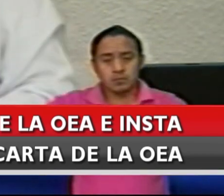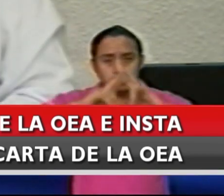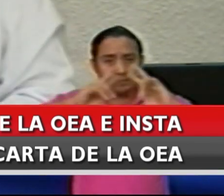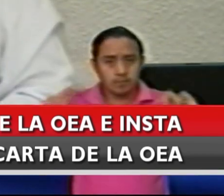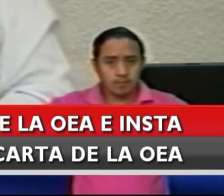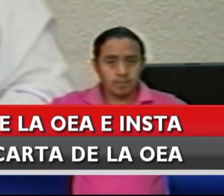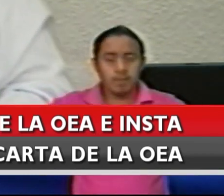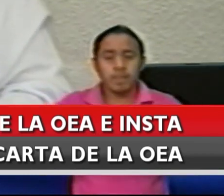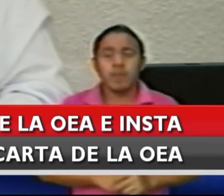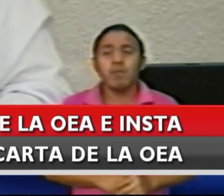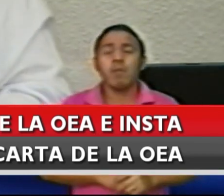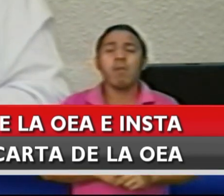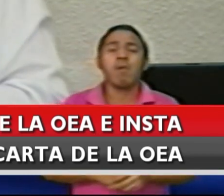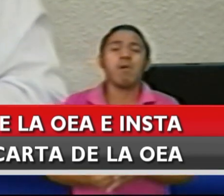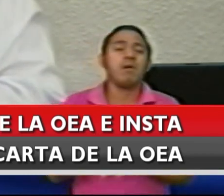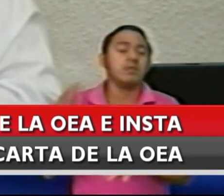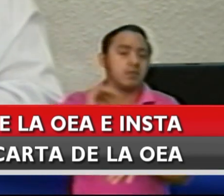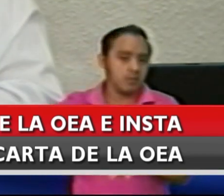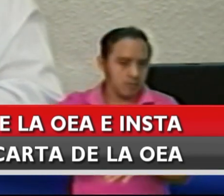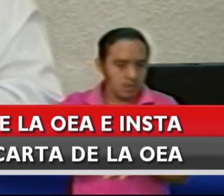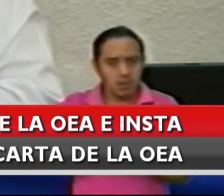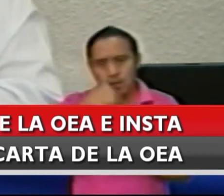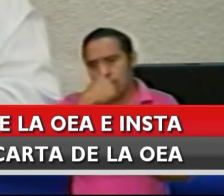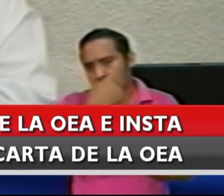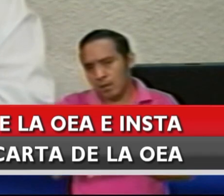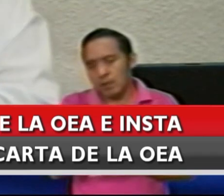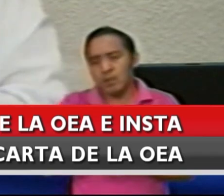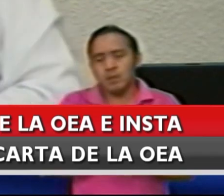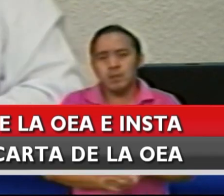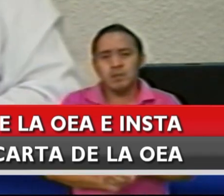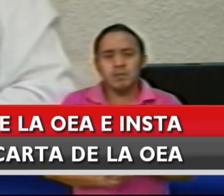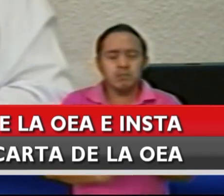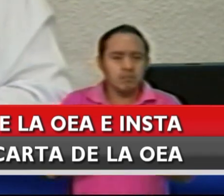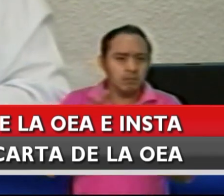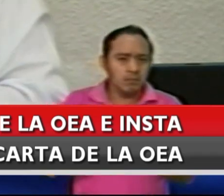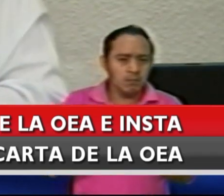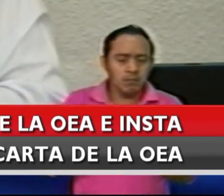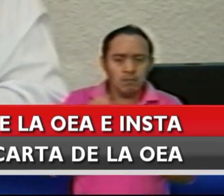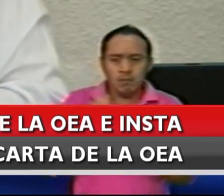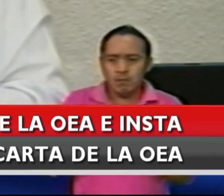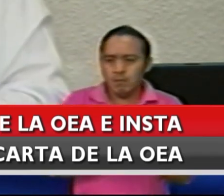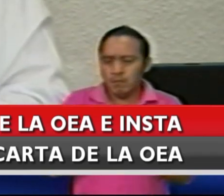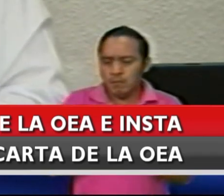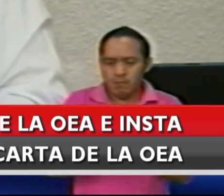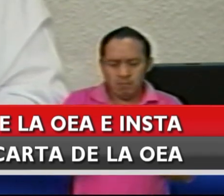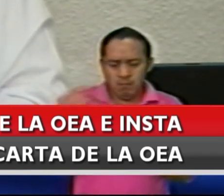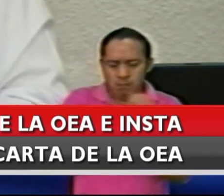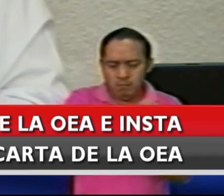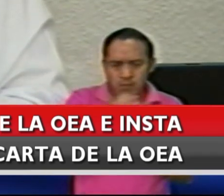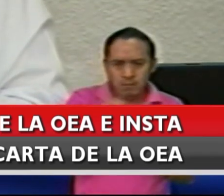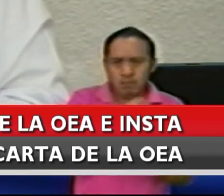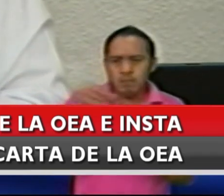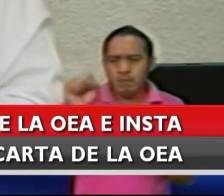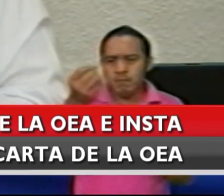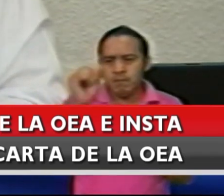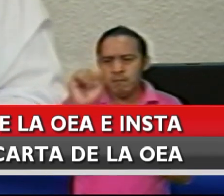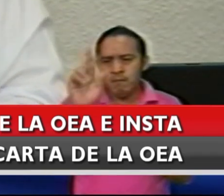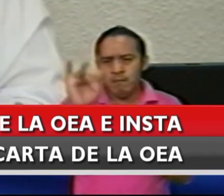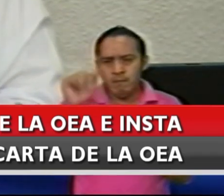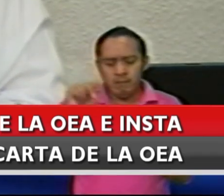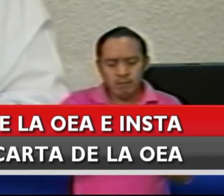nicaragüenses. Una vez más, esta organización ha pretendido violentar la soberanía, independencia